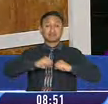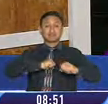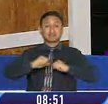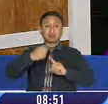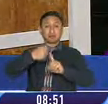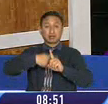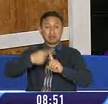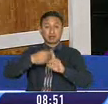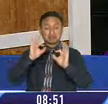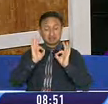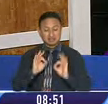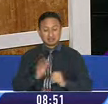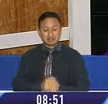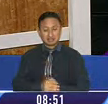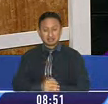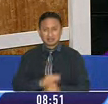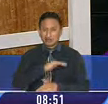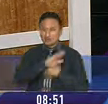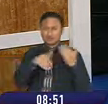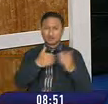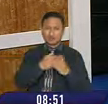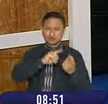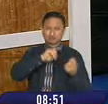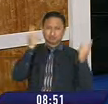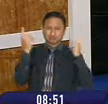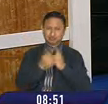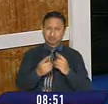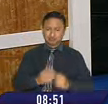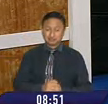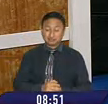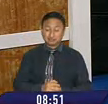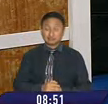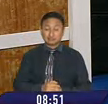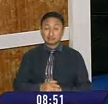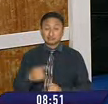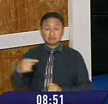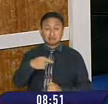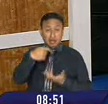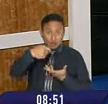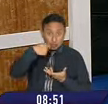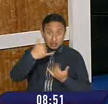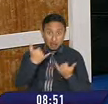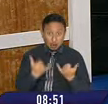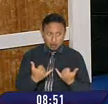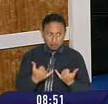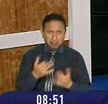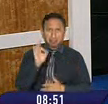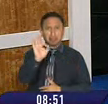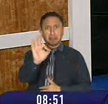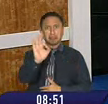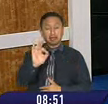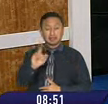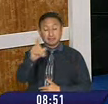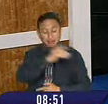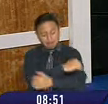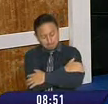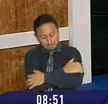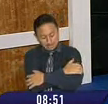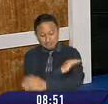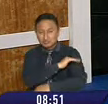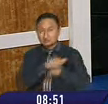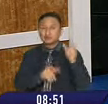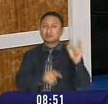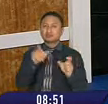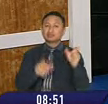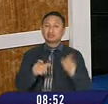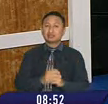ahí en los mercados, está cambiando la cara y eso es importantísimo. Y aparte los tips nutricionales que diste, espectaculares. Mándales un abrazo a toda la gente que está